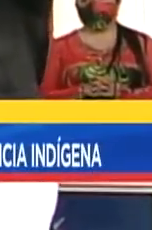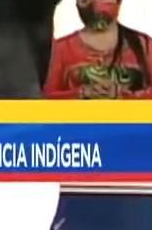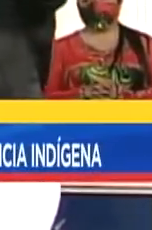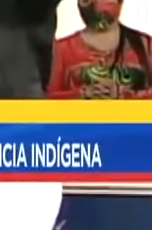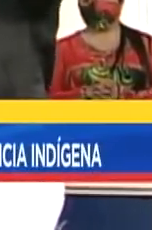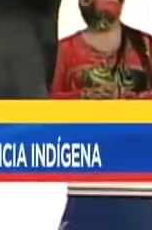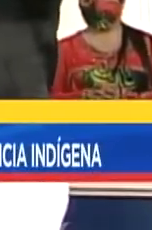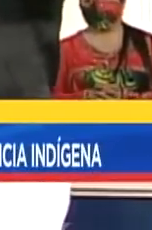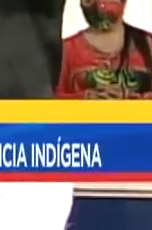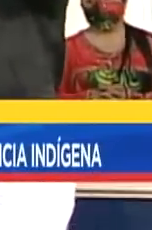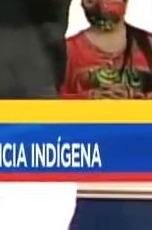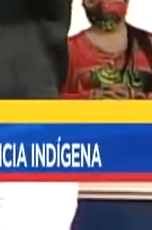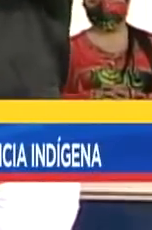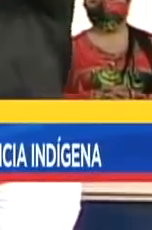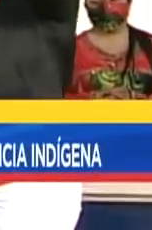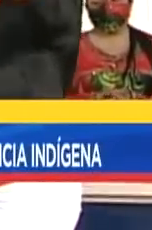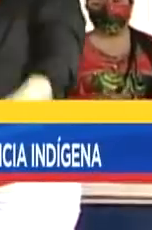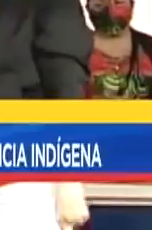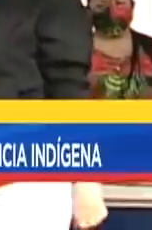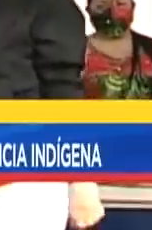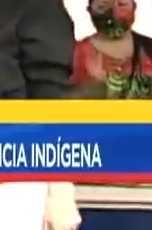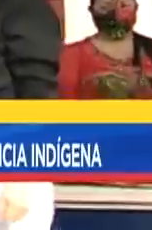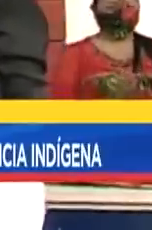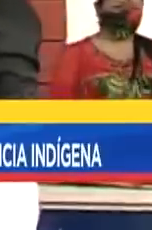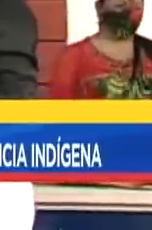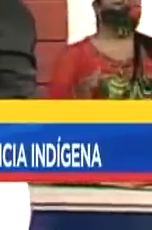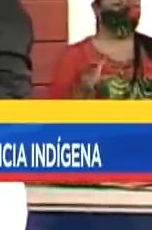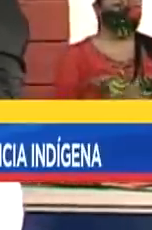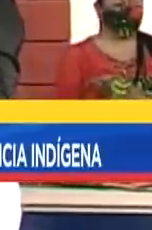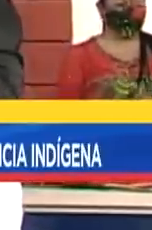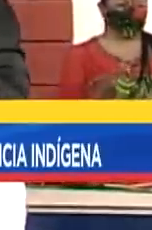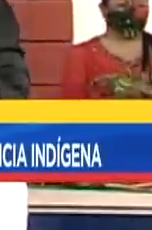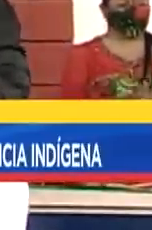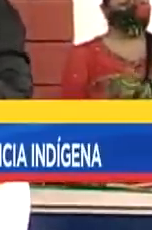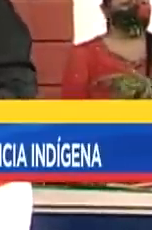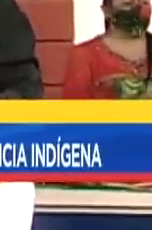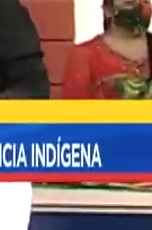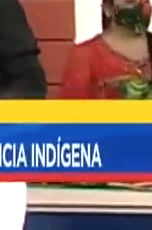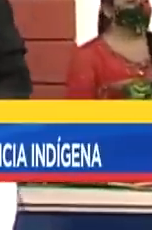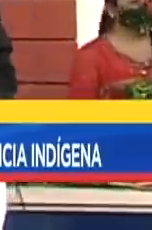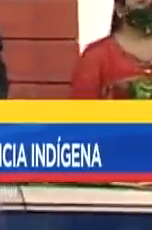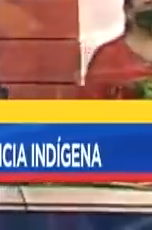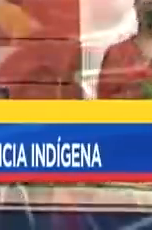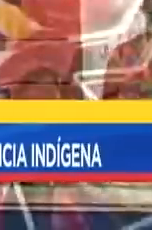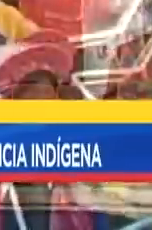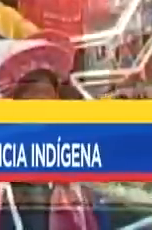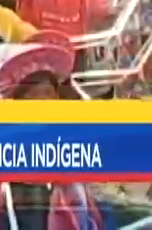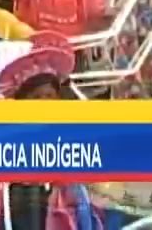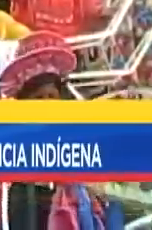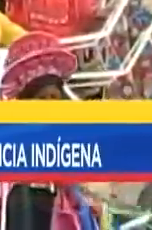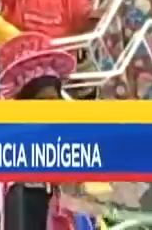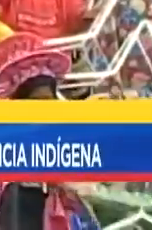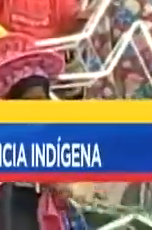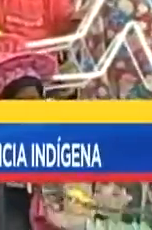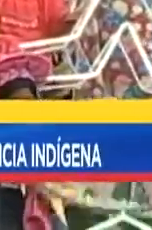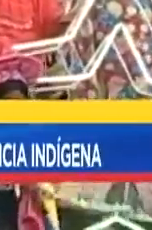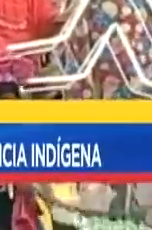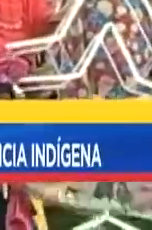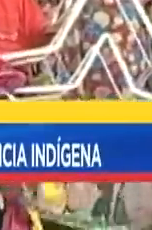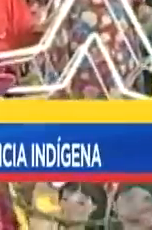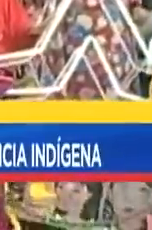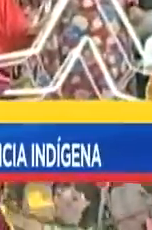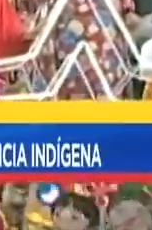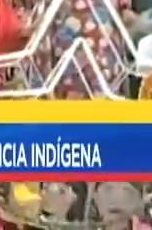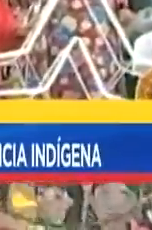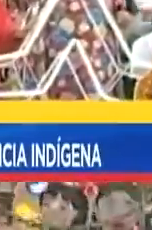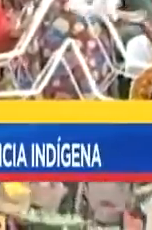horas muy tempranas de este 12 de octubre. Escuchamos al fondo el canto Yorocotaye